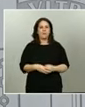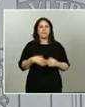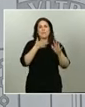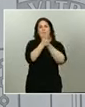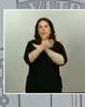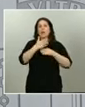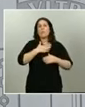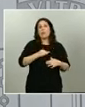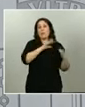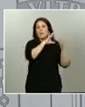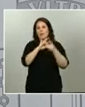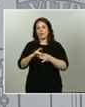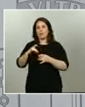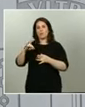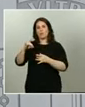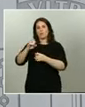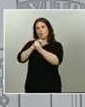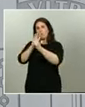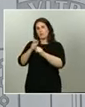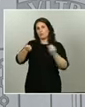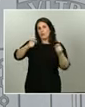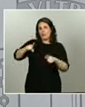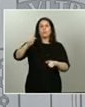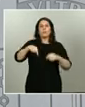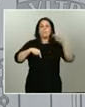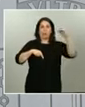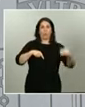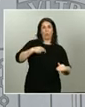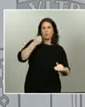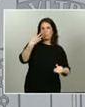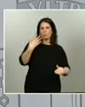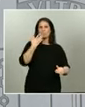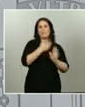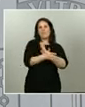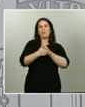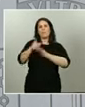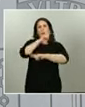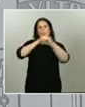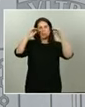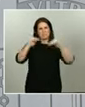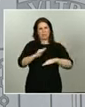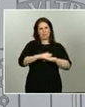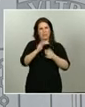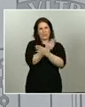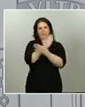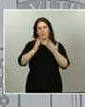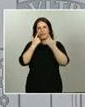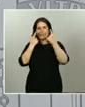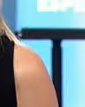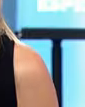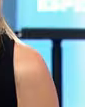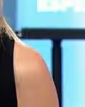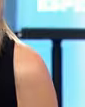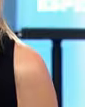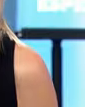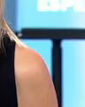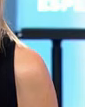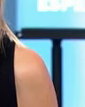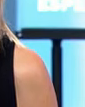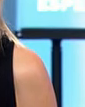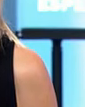gripe, y por lo tanto tendríamos probablemente menos problemas a la hora de diferenciar los cuadros y a la hora de tratar a los pacientes.